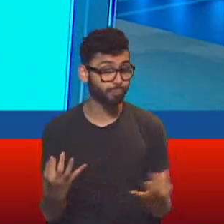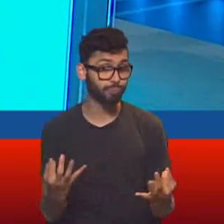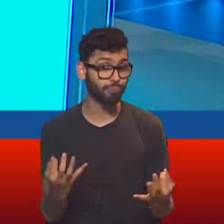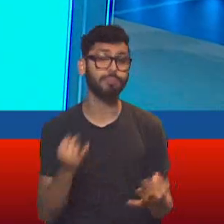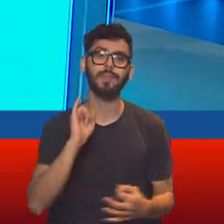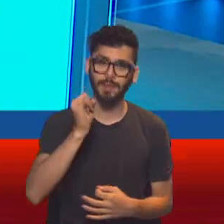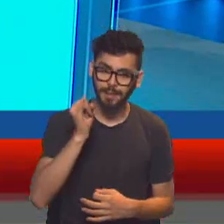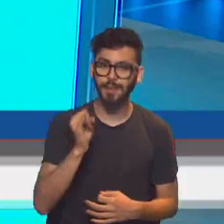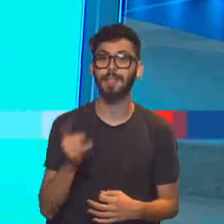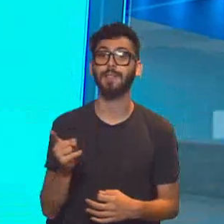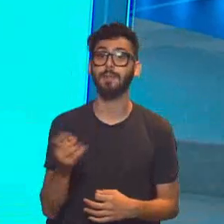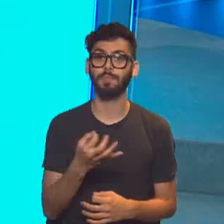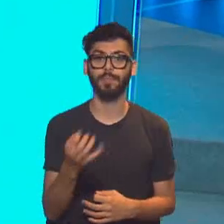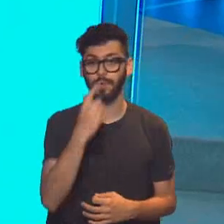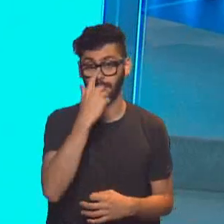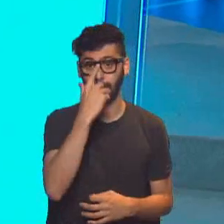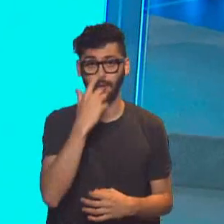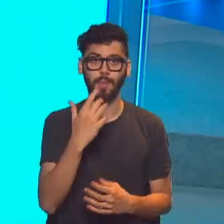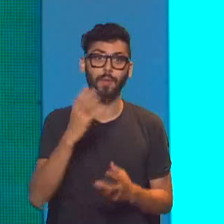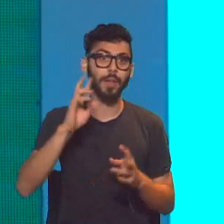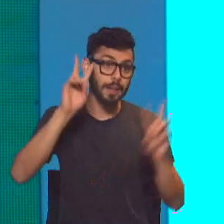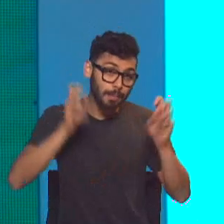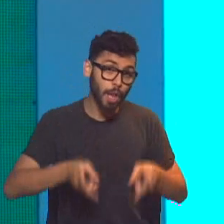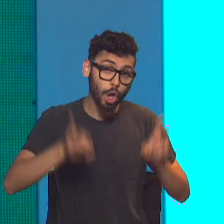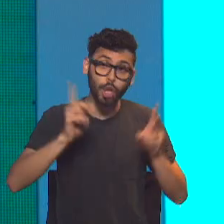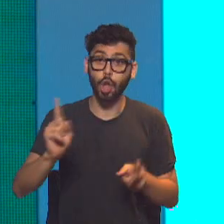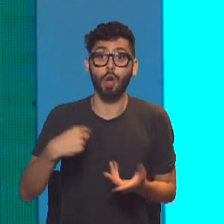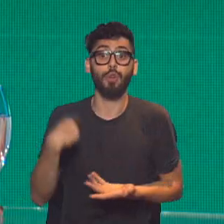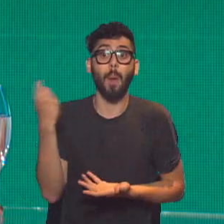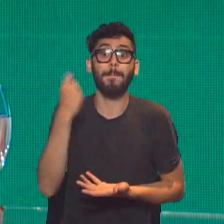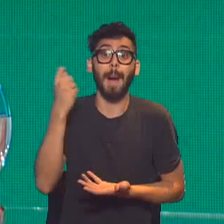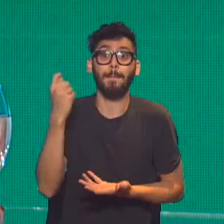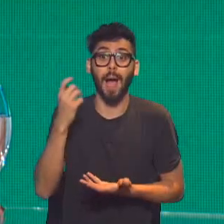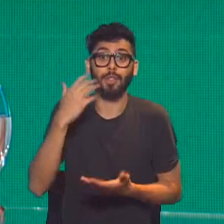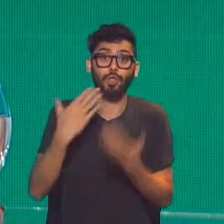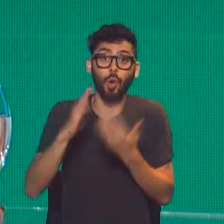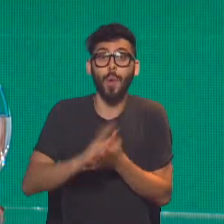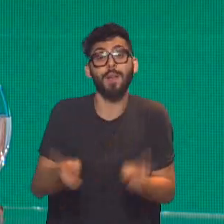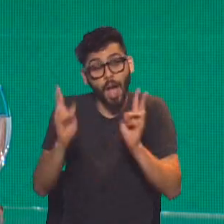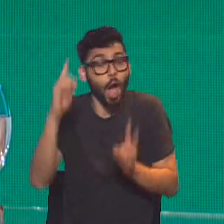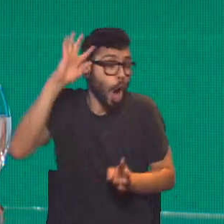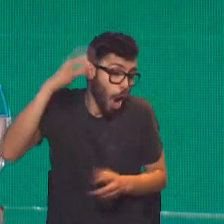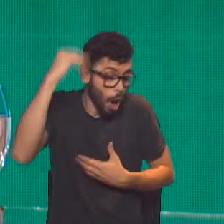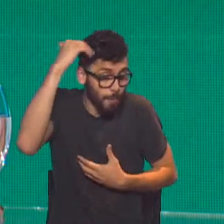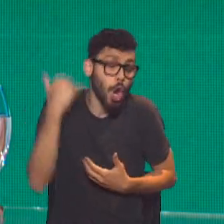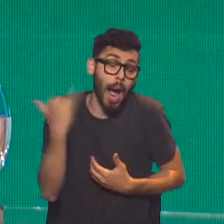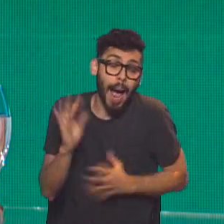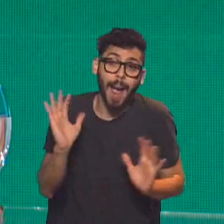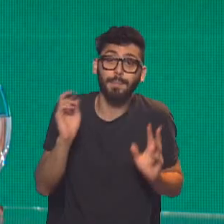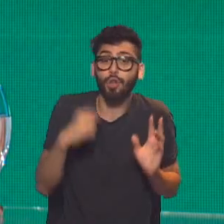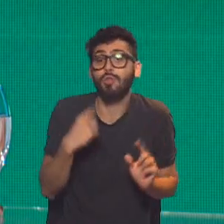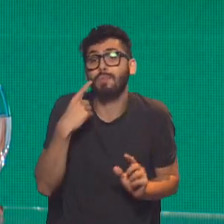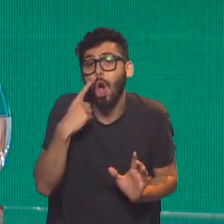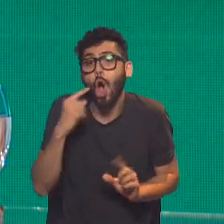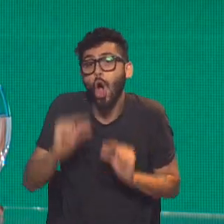porteños, un porteño y una porteña. No me vas a hablar de las torres. No, porque una pampeana hablando de las torres, igual tengo mis cosas para decir, ¿no? Pero todavía estoy